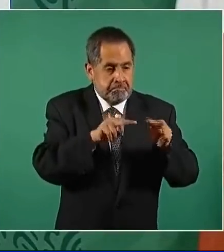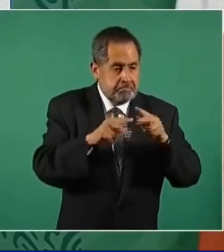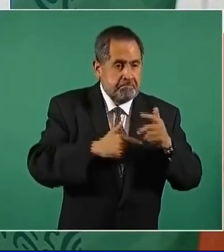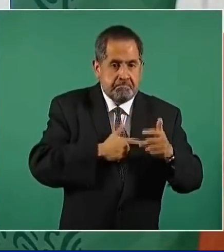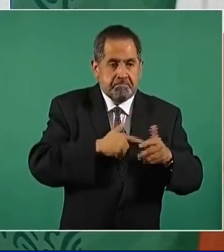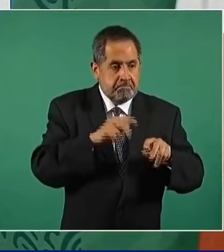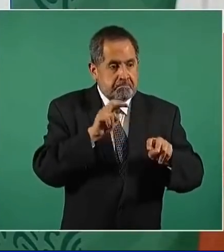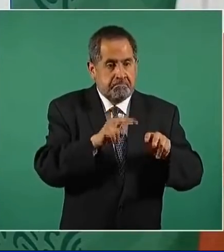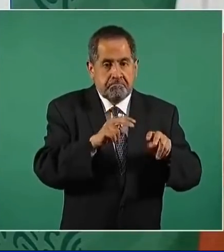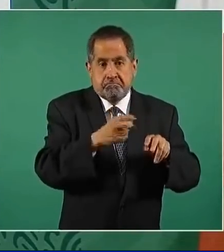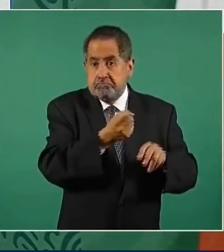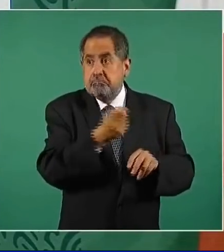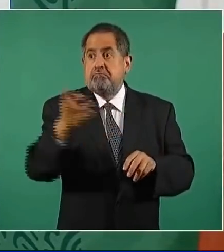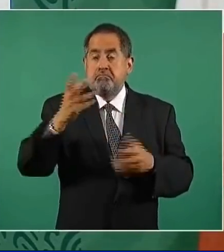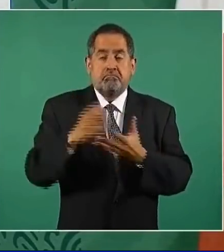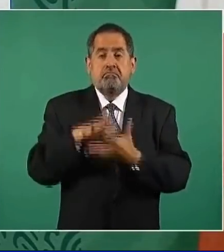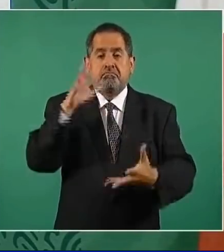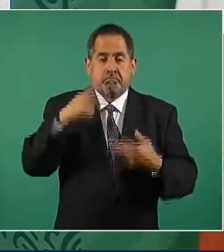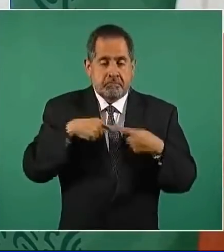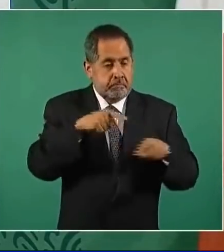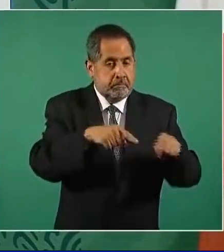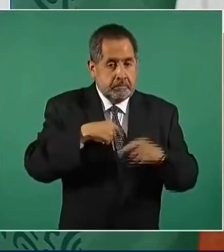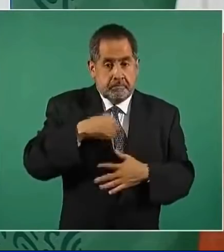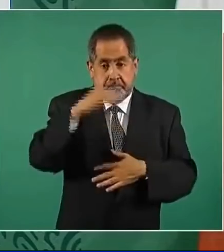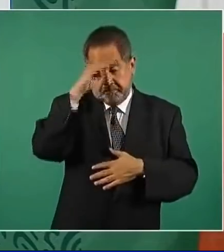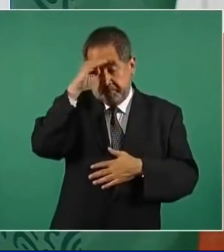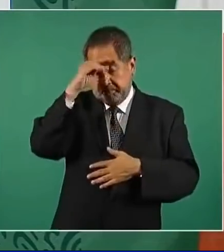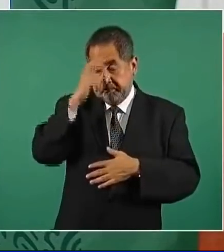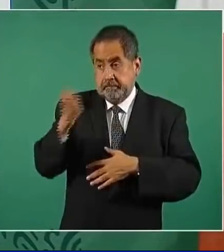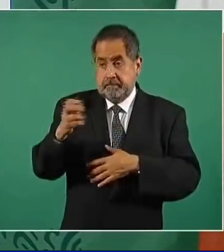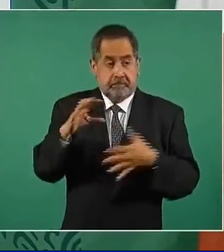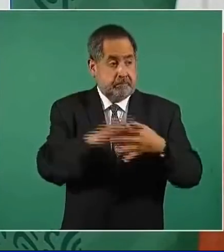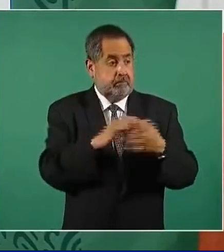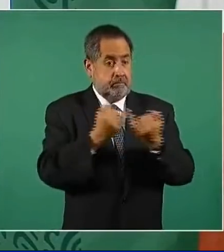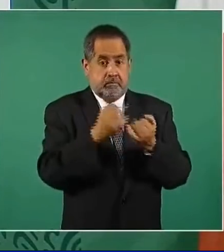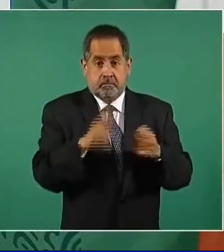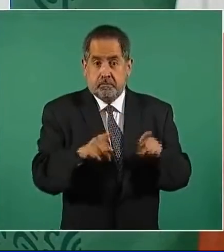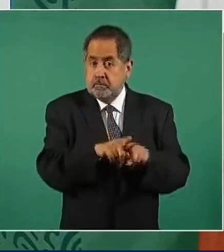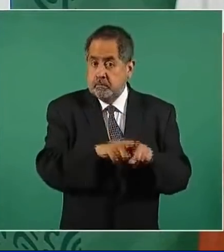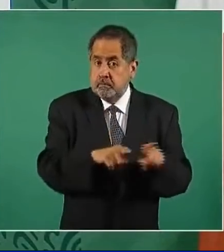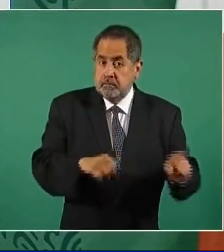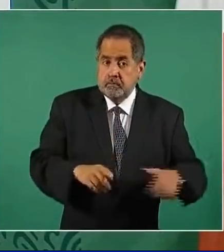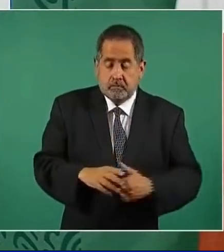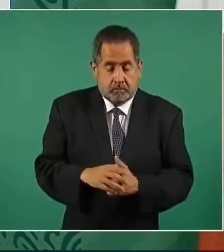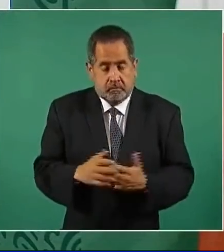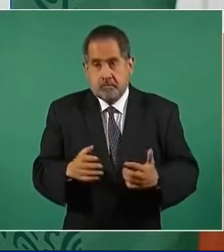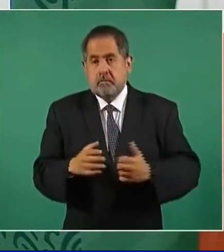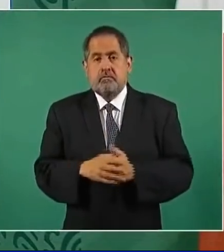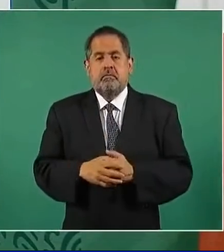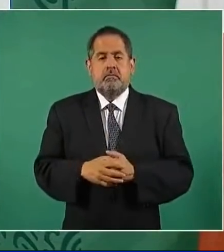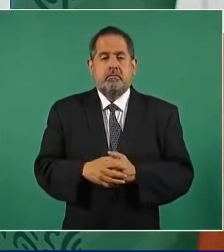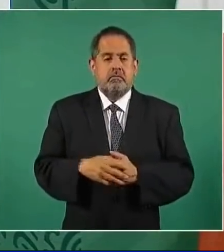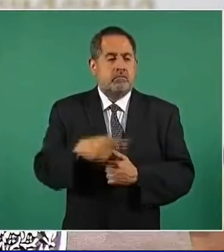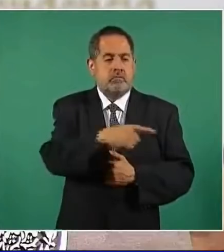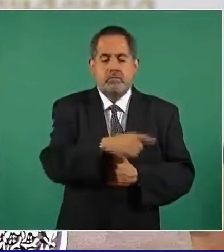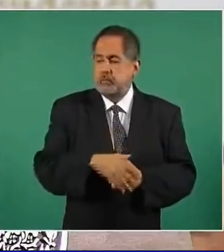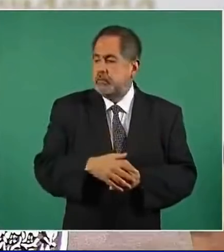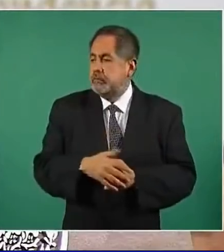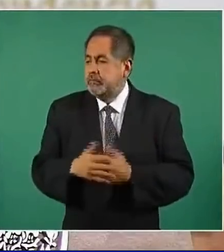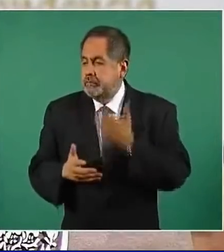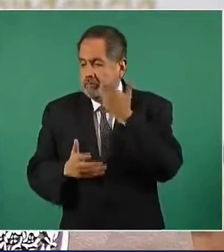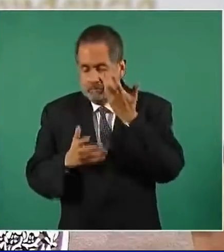bastantes que piensan así pero nada más lo que hacen es recrear